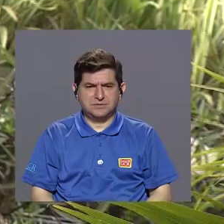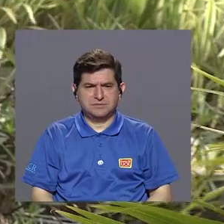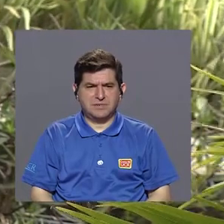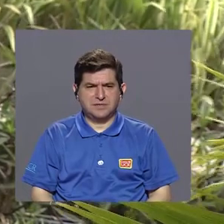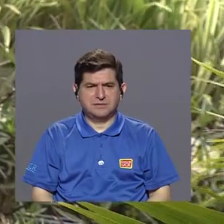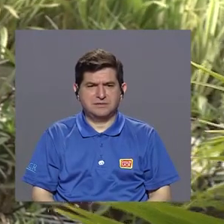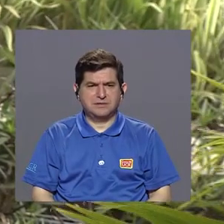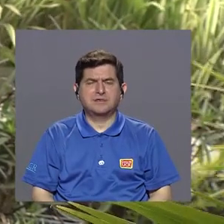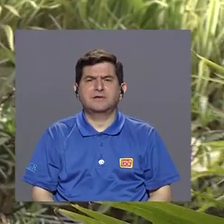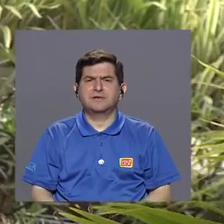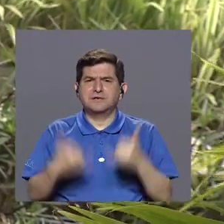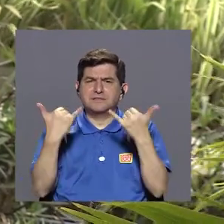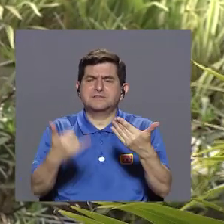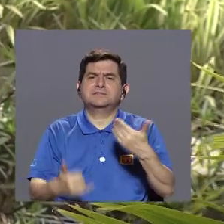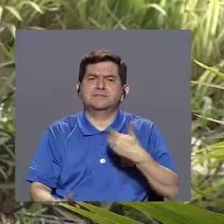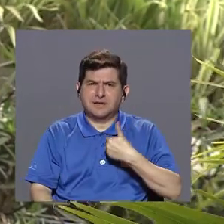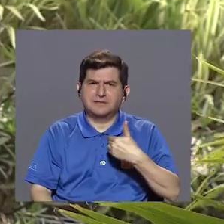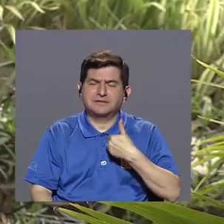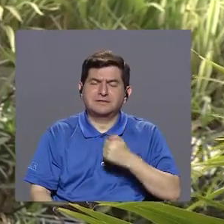próximas semanas.